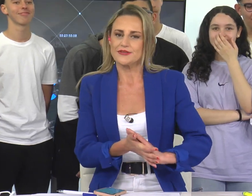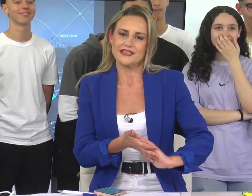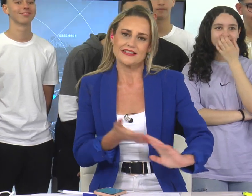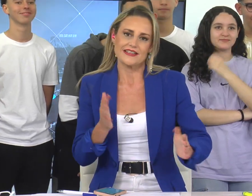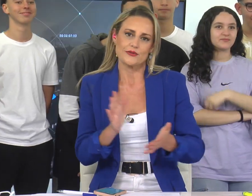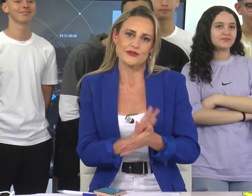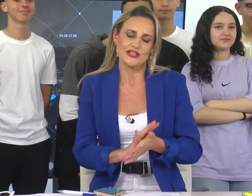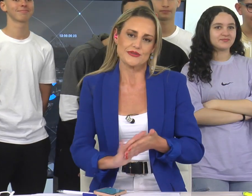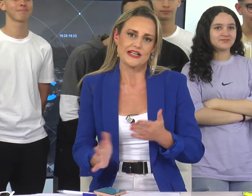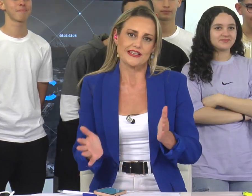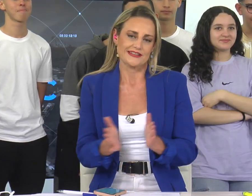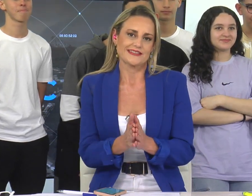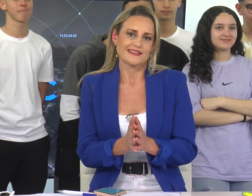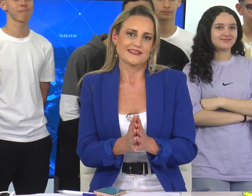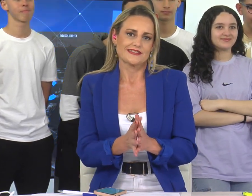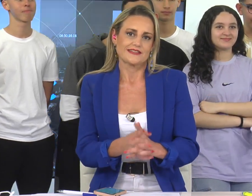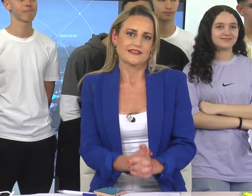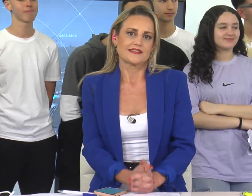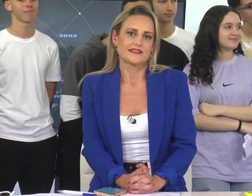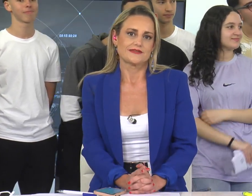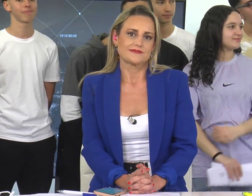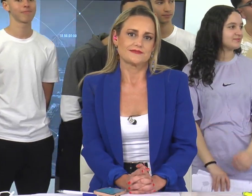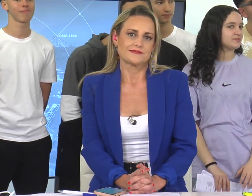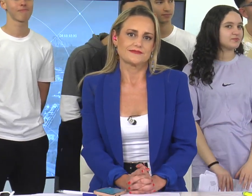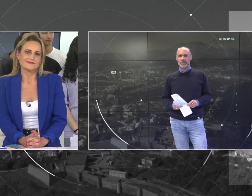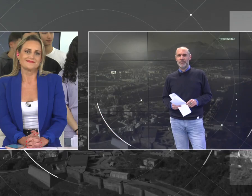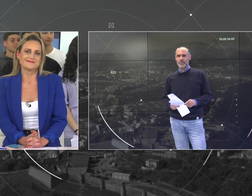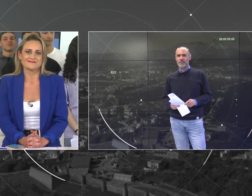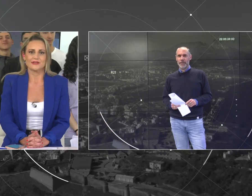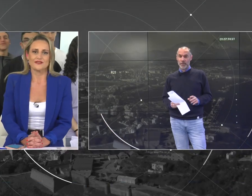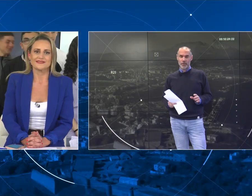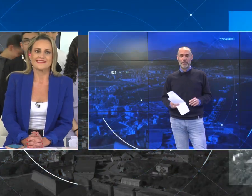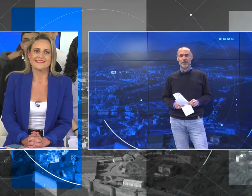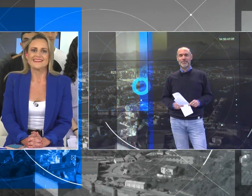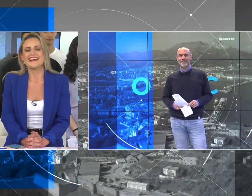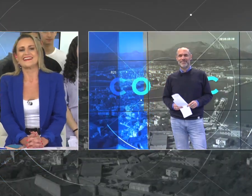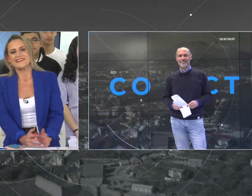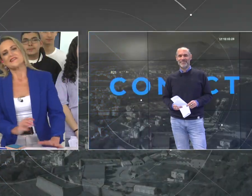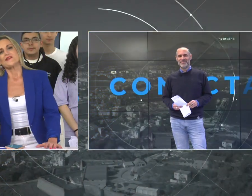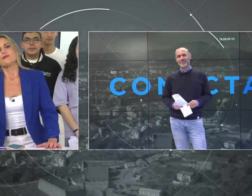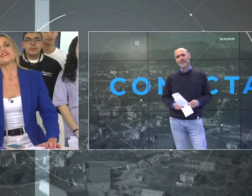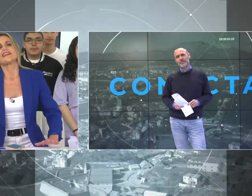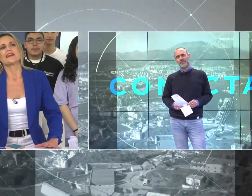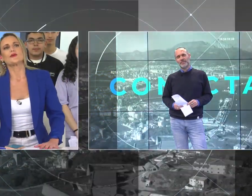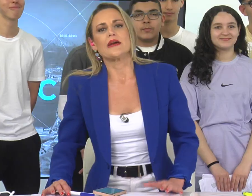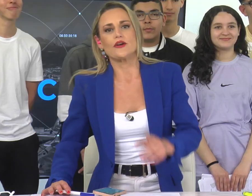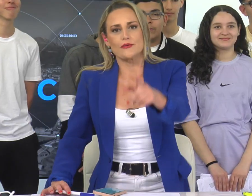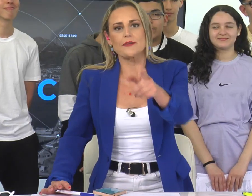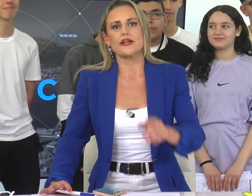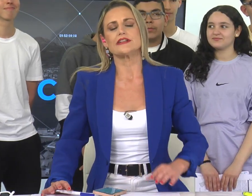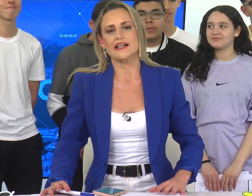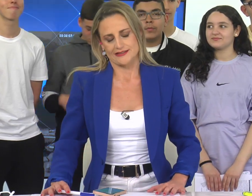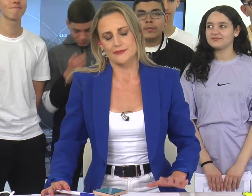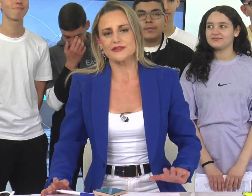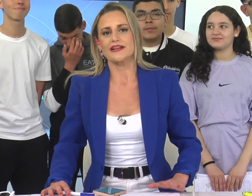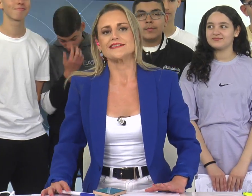tres sobre el antequera y cuatro ya sobre el recre Sí yo creo que ya no se le escapa ni al ceuta ni al Málaga espero espero Muchas gracias Raúl Enhorabuena